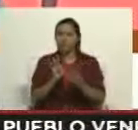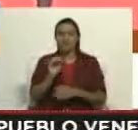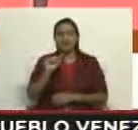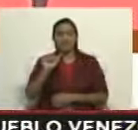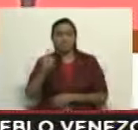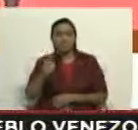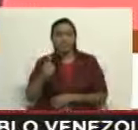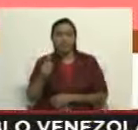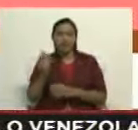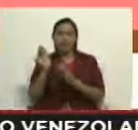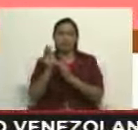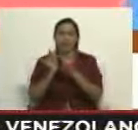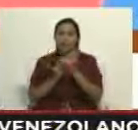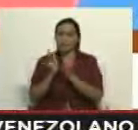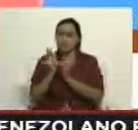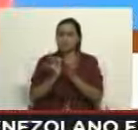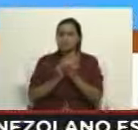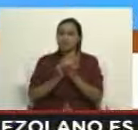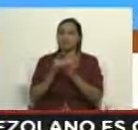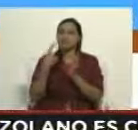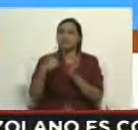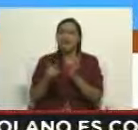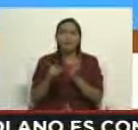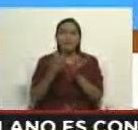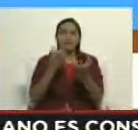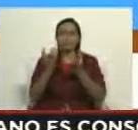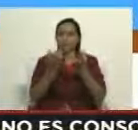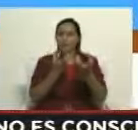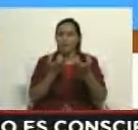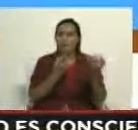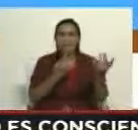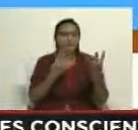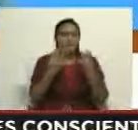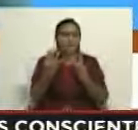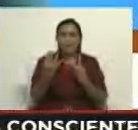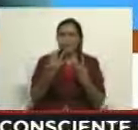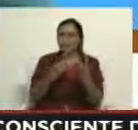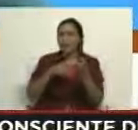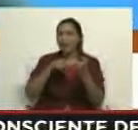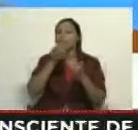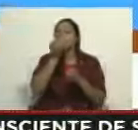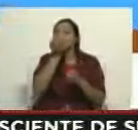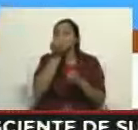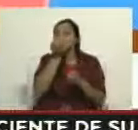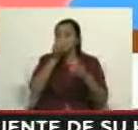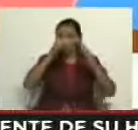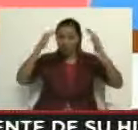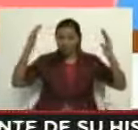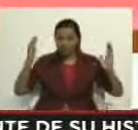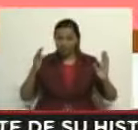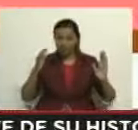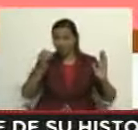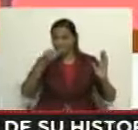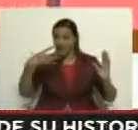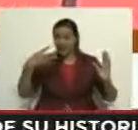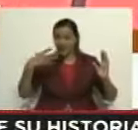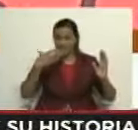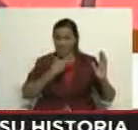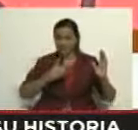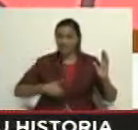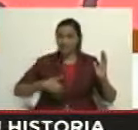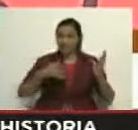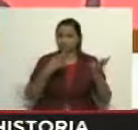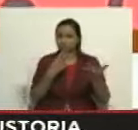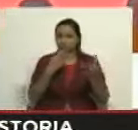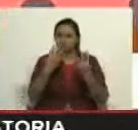abril, siempre había gente en los alrededores del Palacio de Miraflores. Todo el pueblo, la juventud del